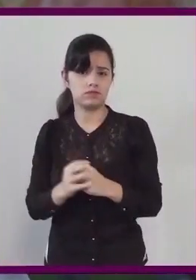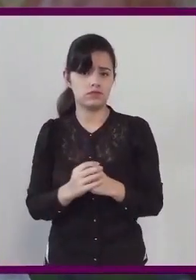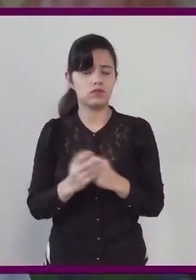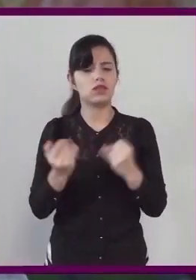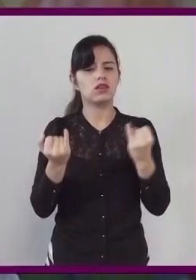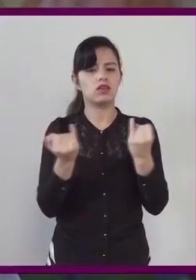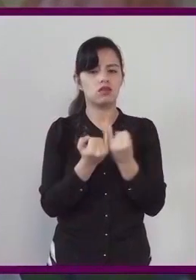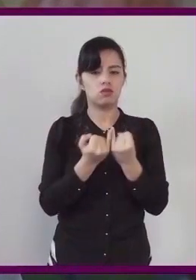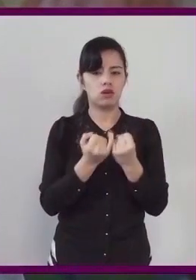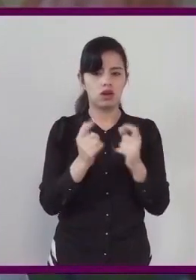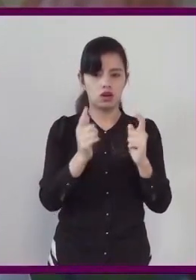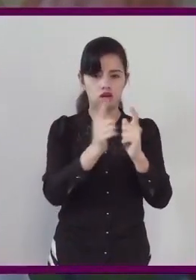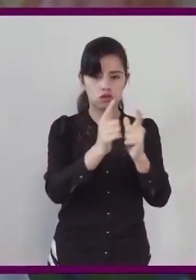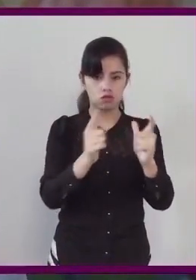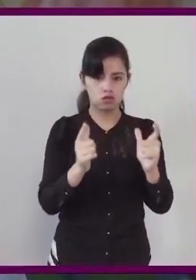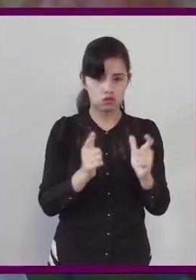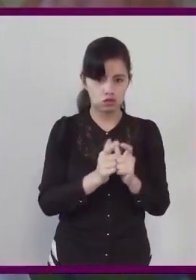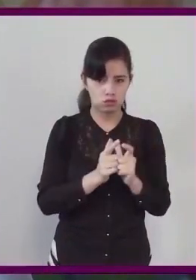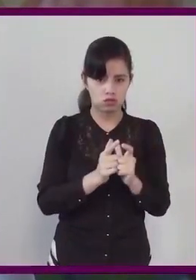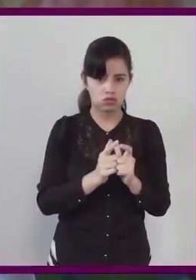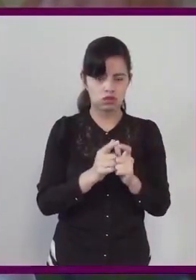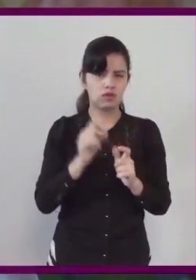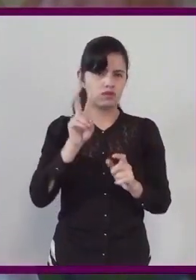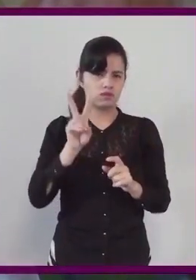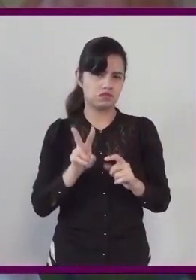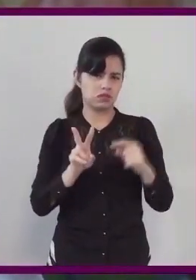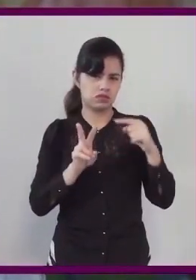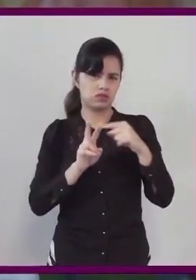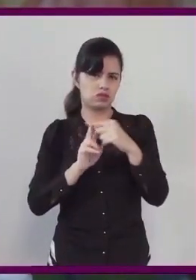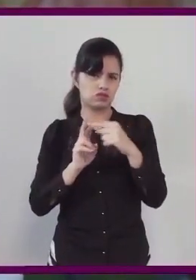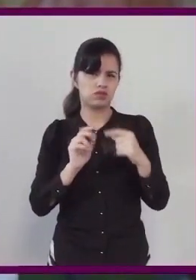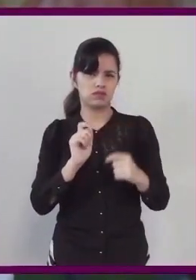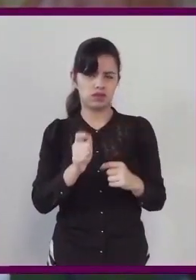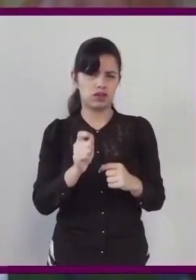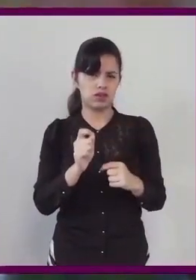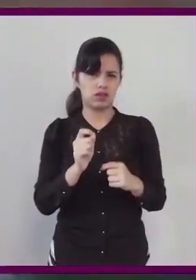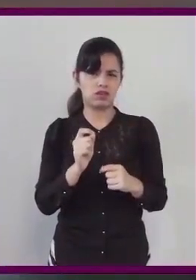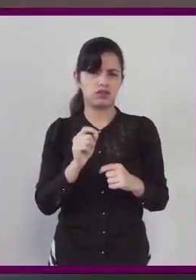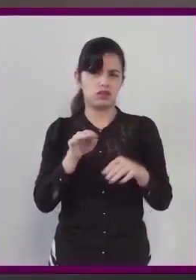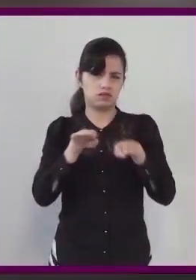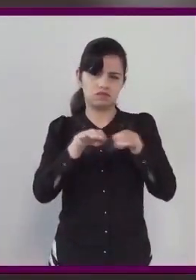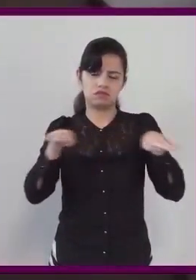aquellos grupos que son homogéneos en edad o condición socioeconómica.